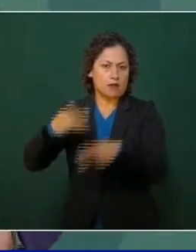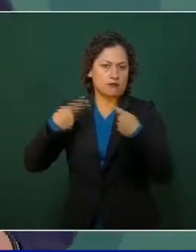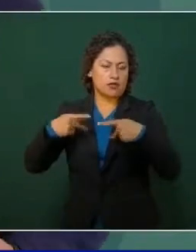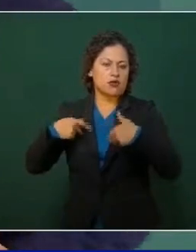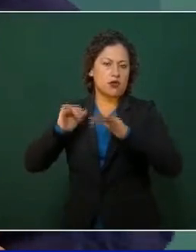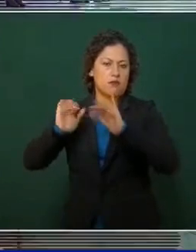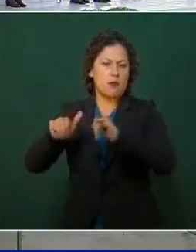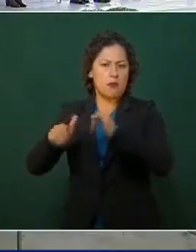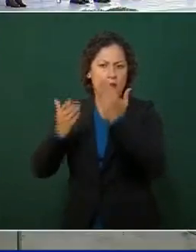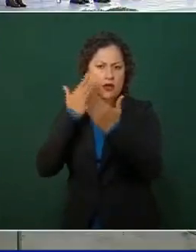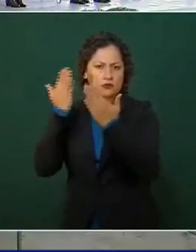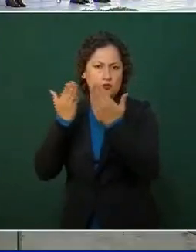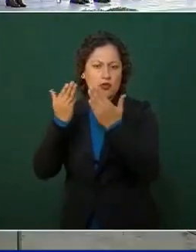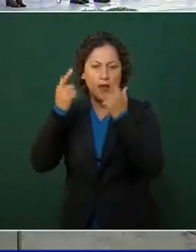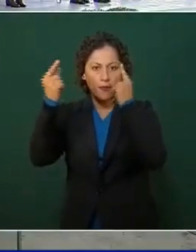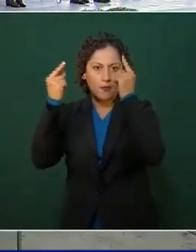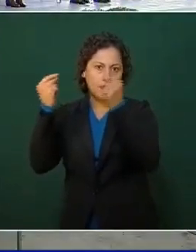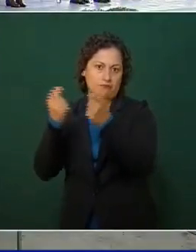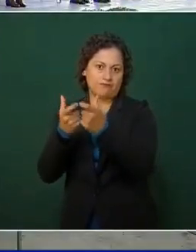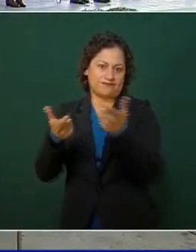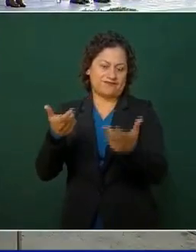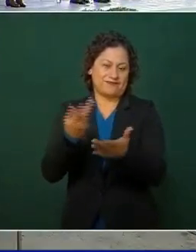antes.